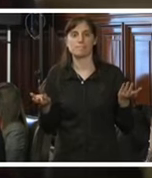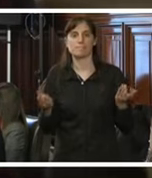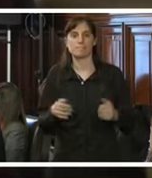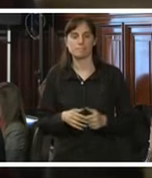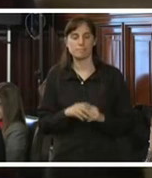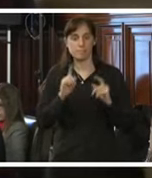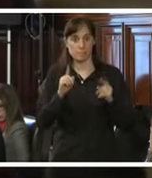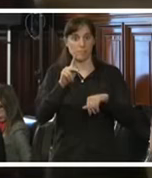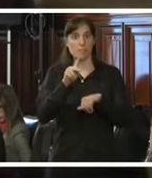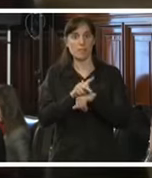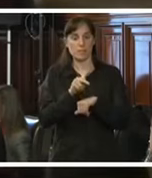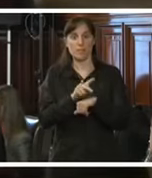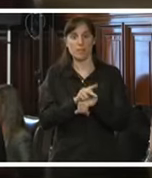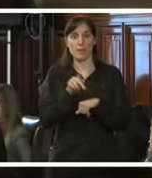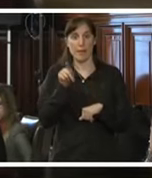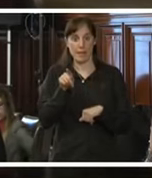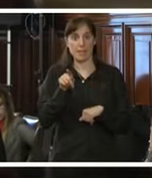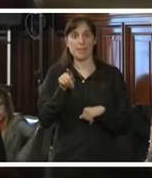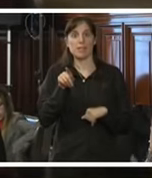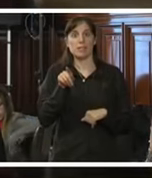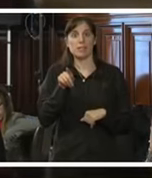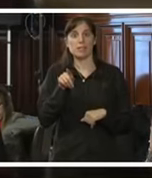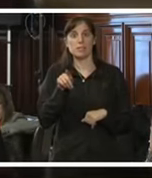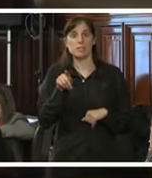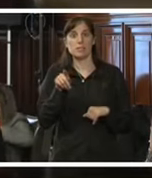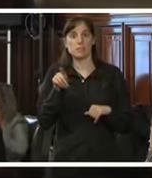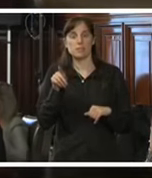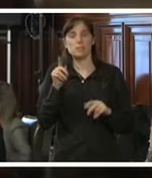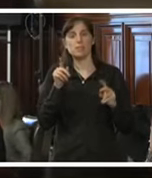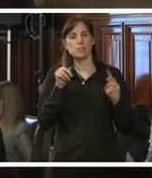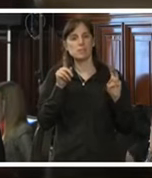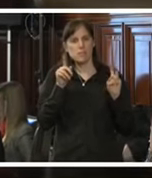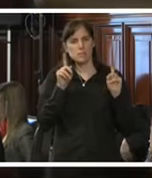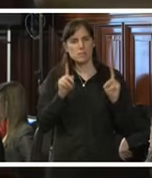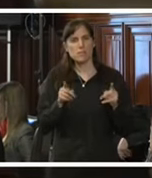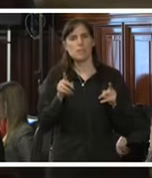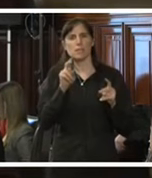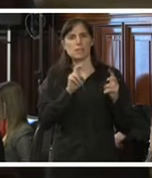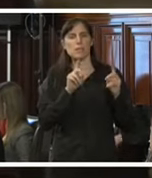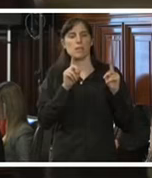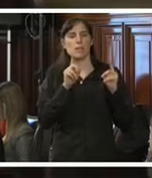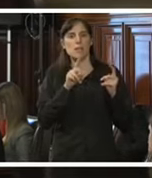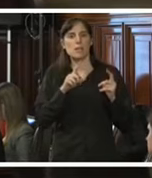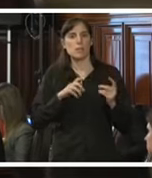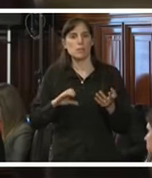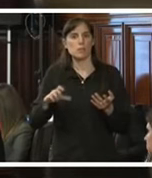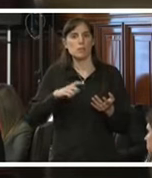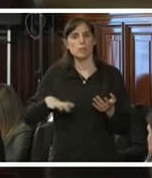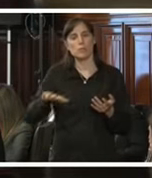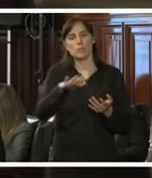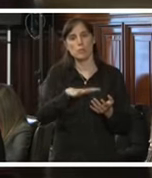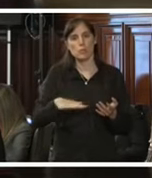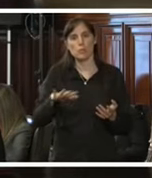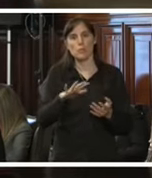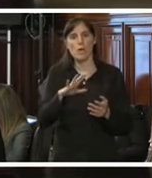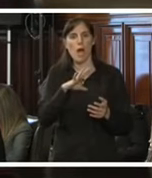los procesos seguidos por el hecho punible de secuestro tal vez sean aquellos que generen más expectativas dentro de la sociedad. Hay una amplia cobertura